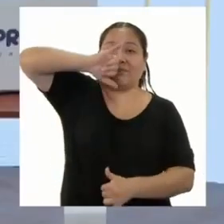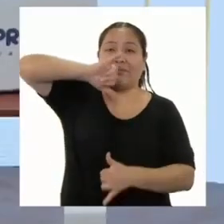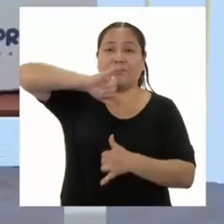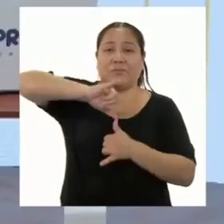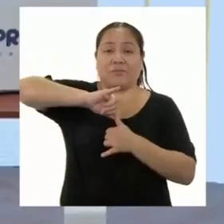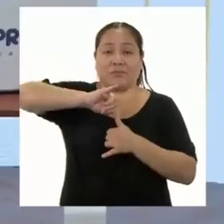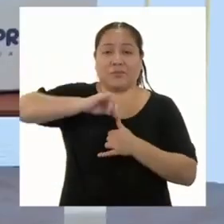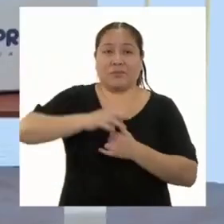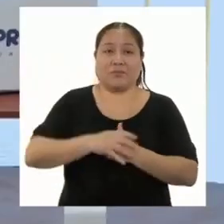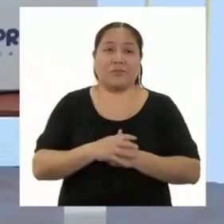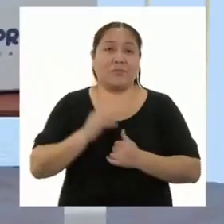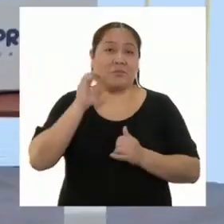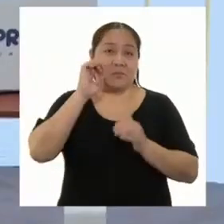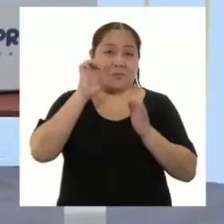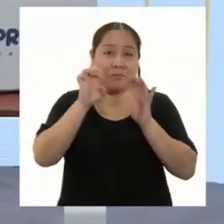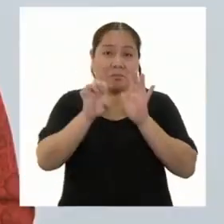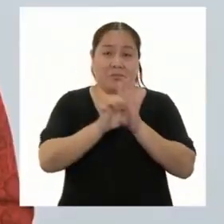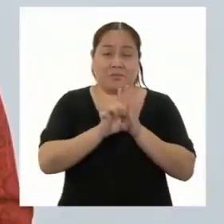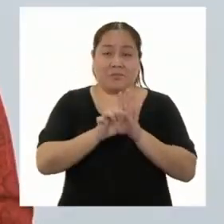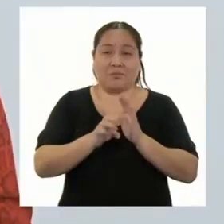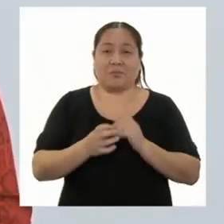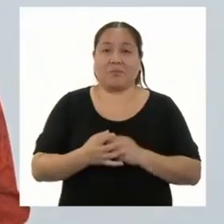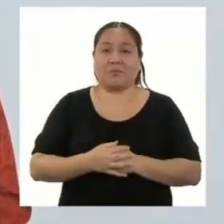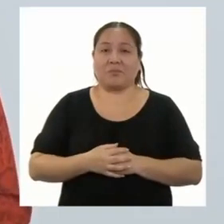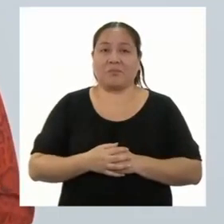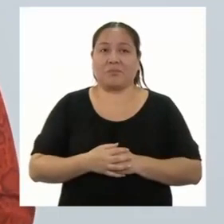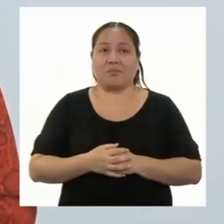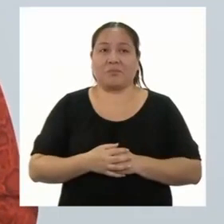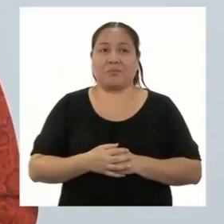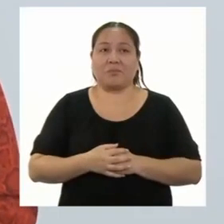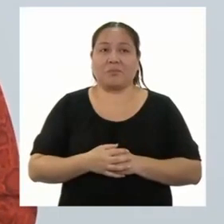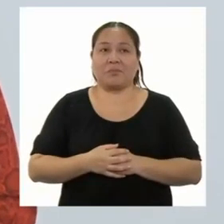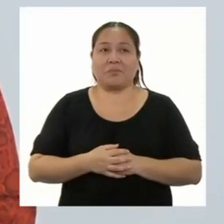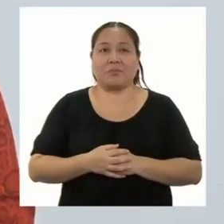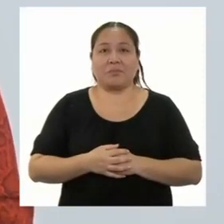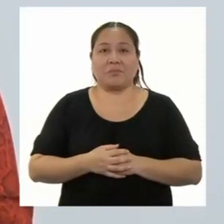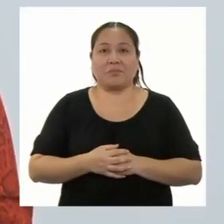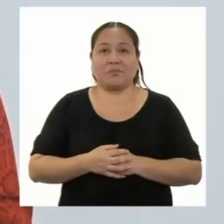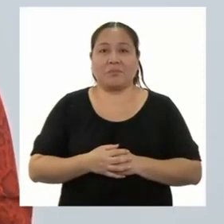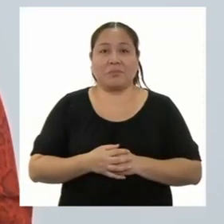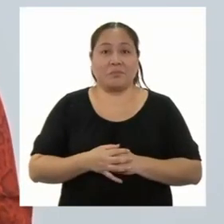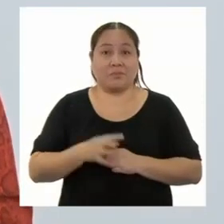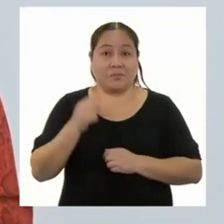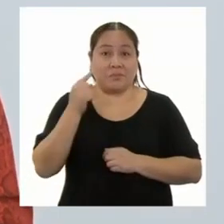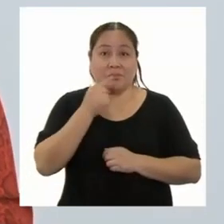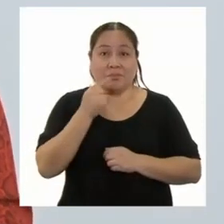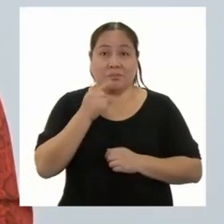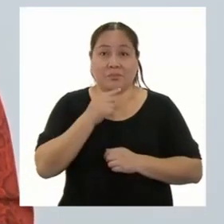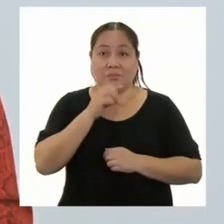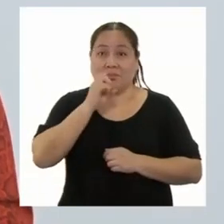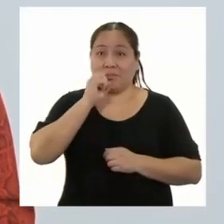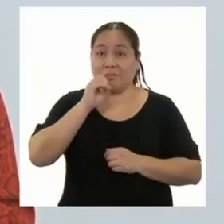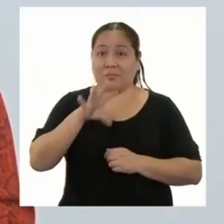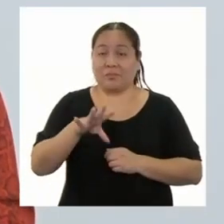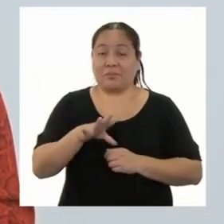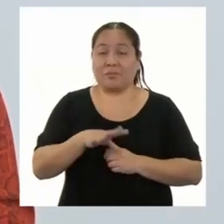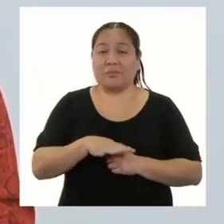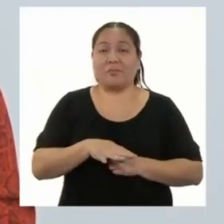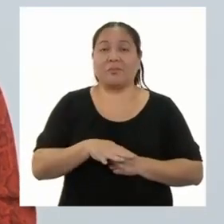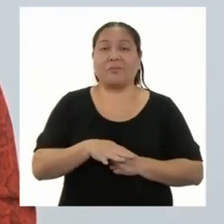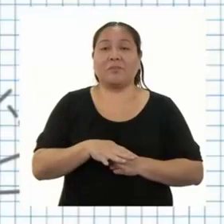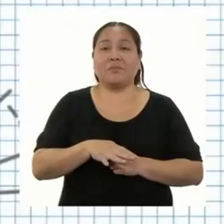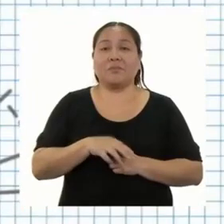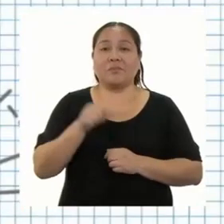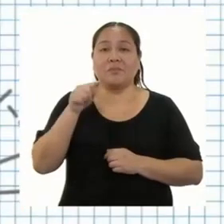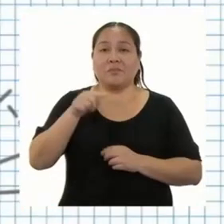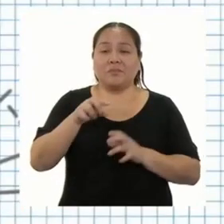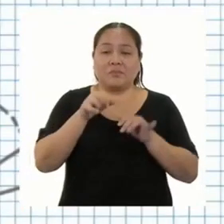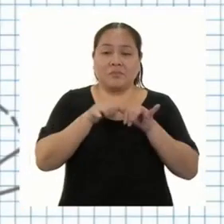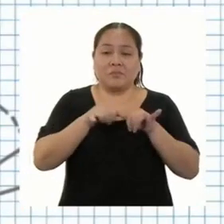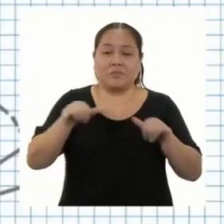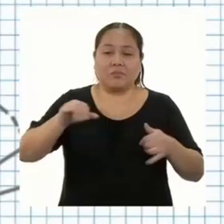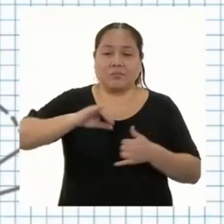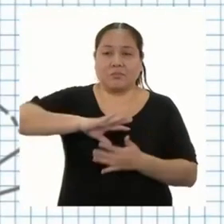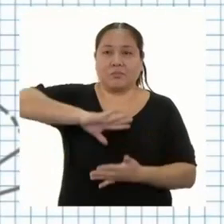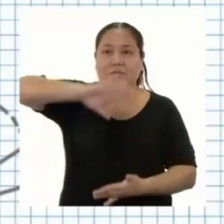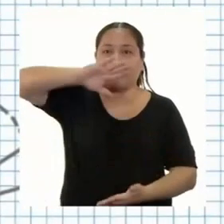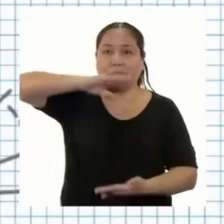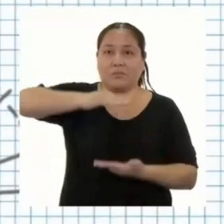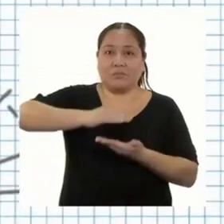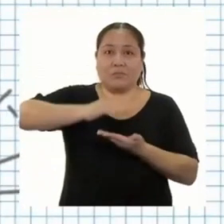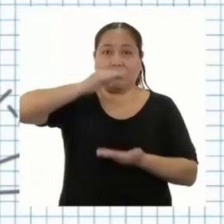sí. Por ejemplo, Como en nuestro caso estamos viendo cuestiones de